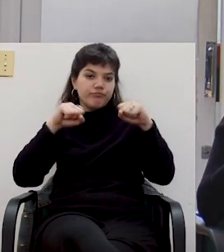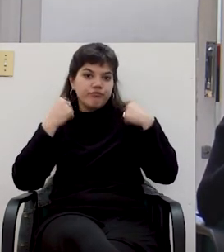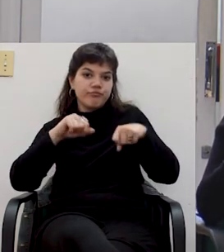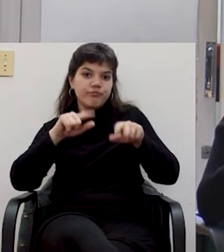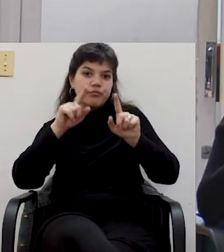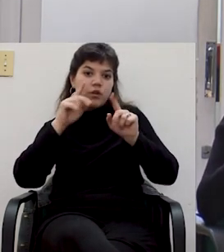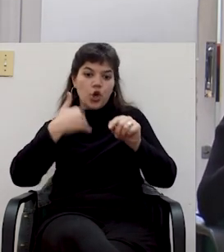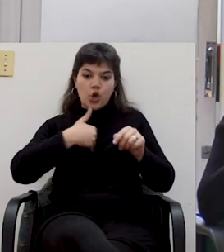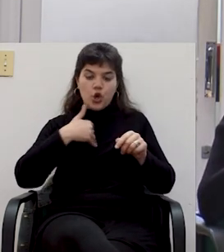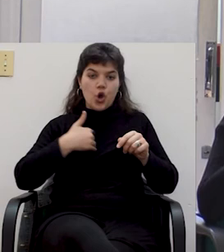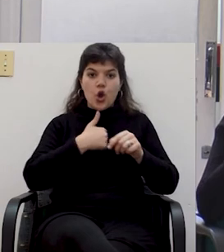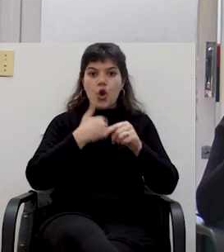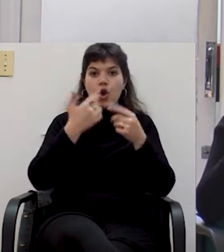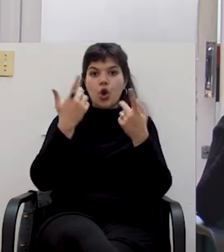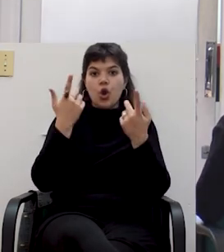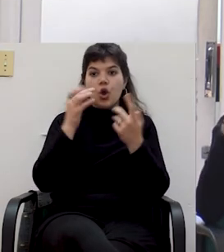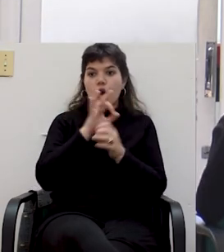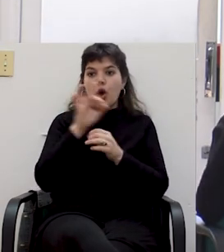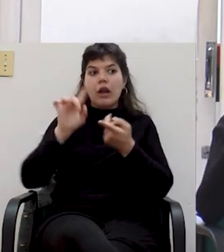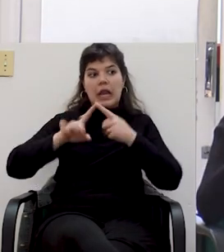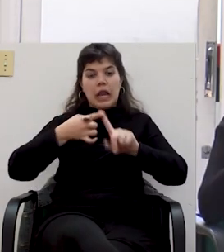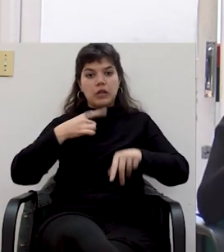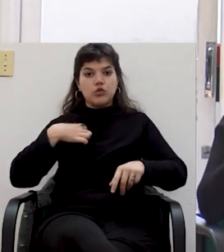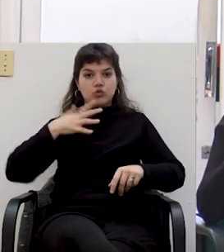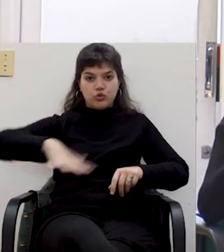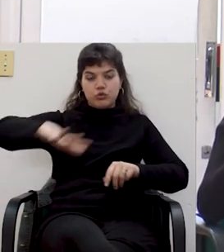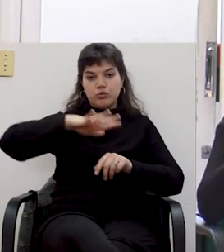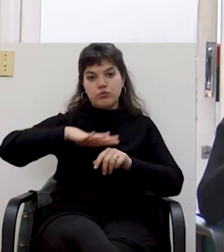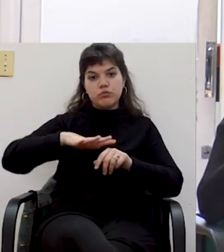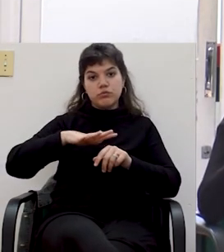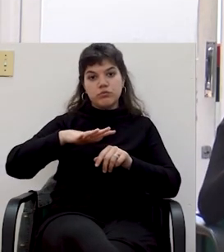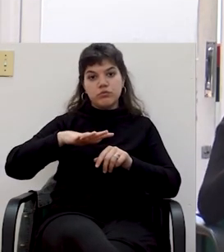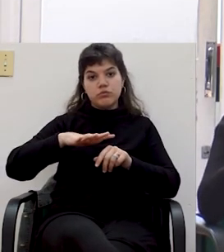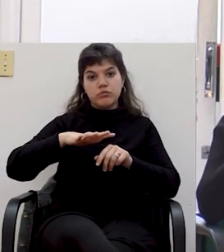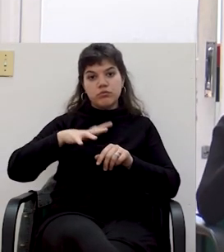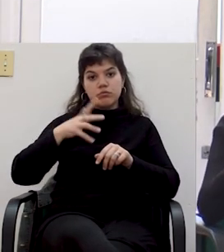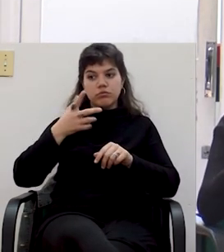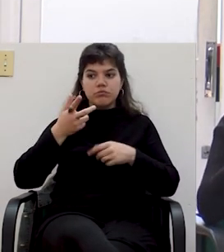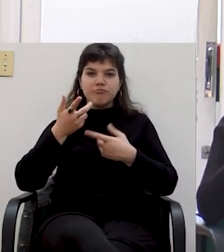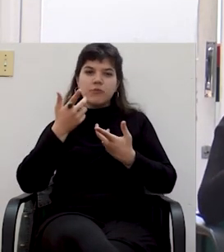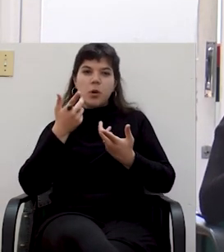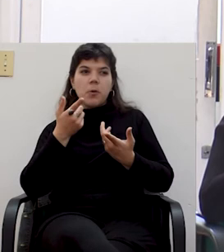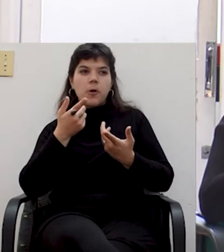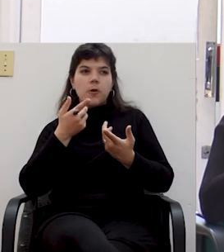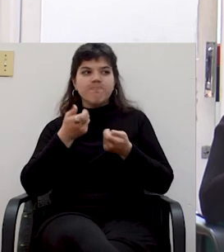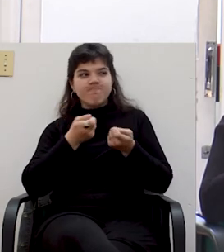y la relación social. se generan